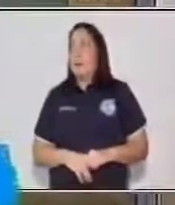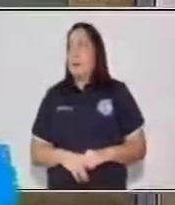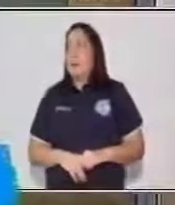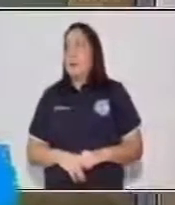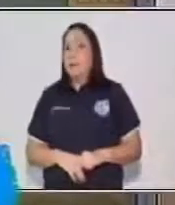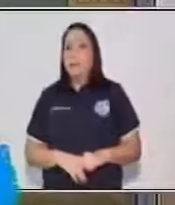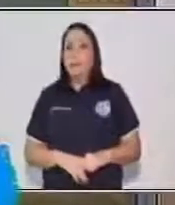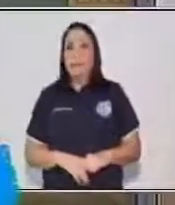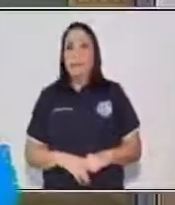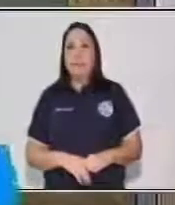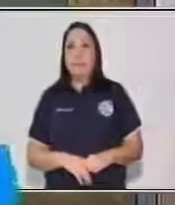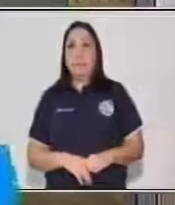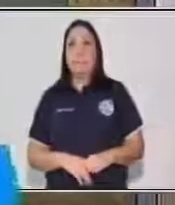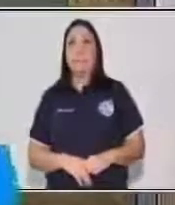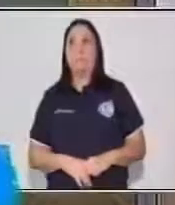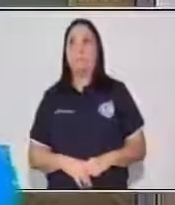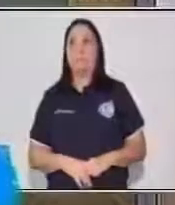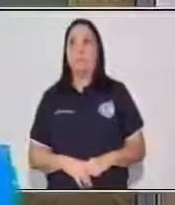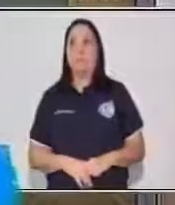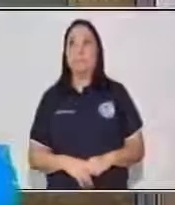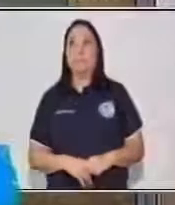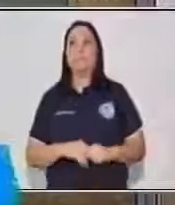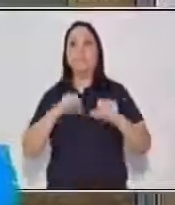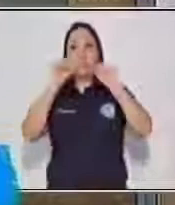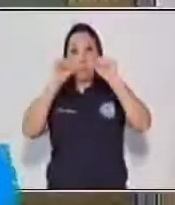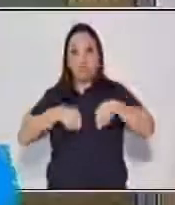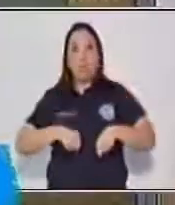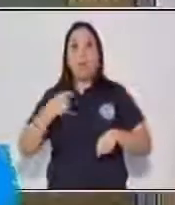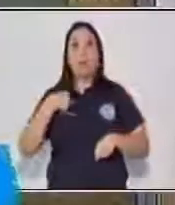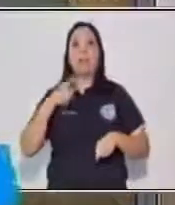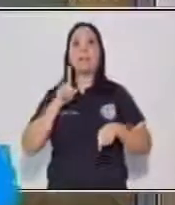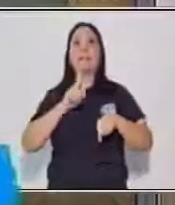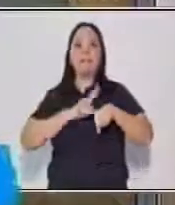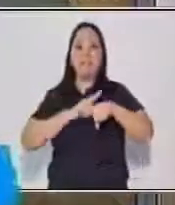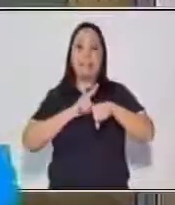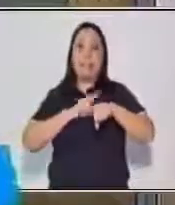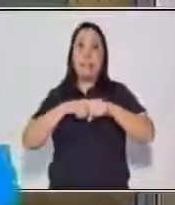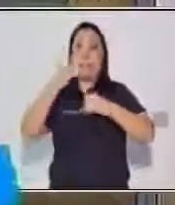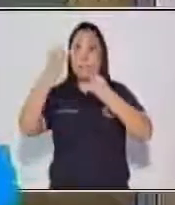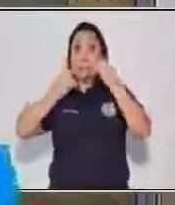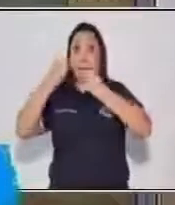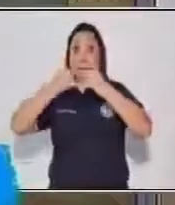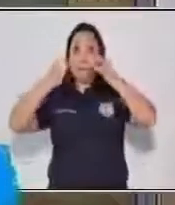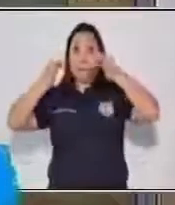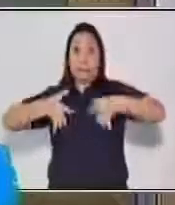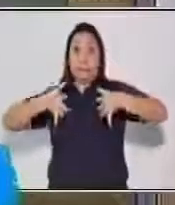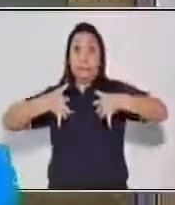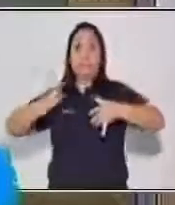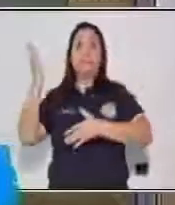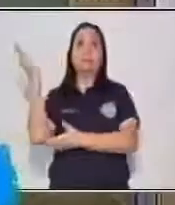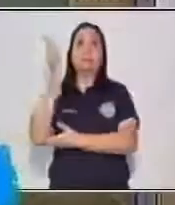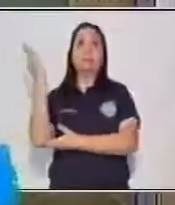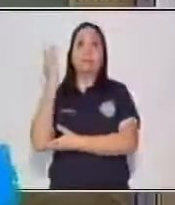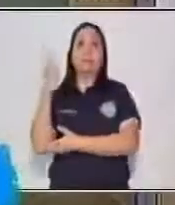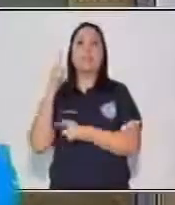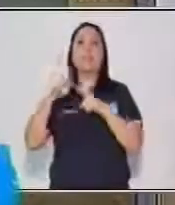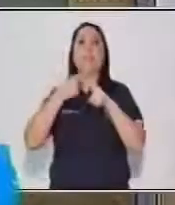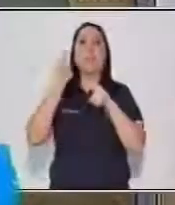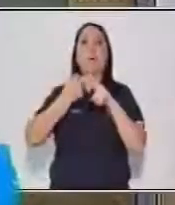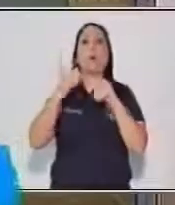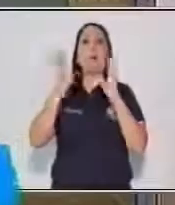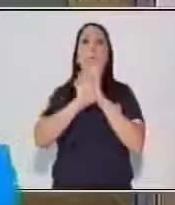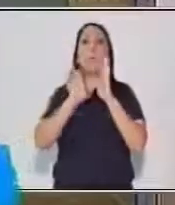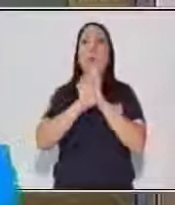realizar algún comentario. Y pues es el espacio donde tú cierras tu exposición. Entonces, cuando hablamos de